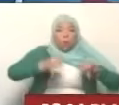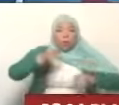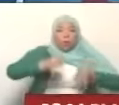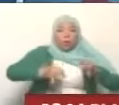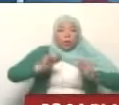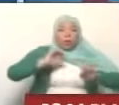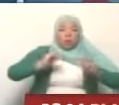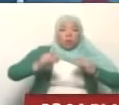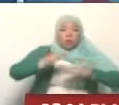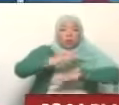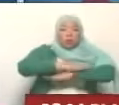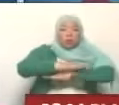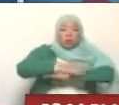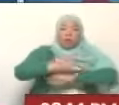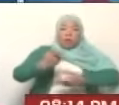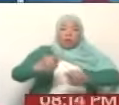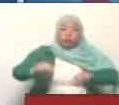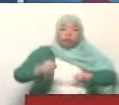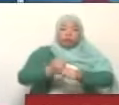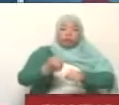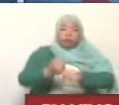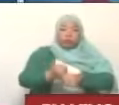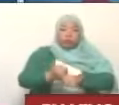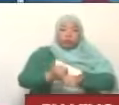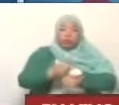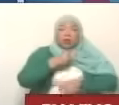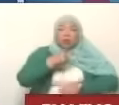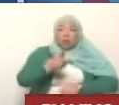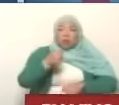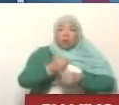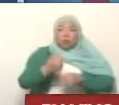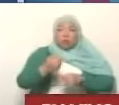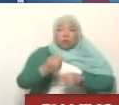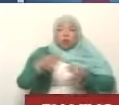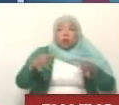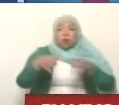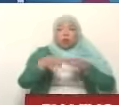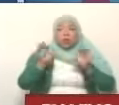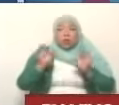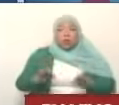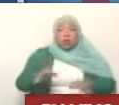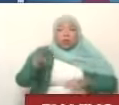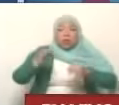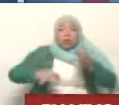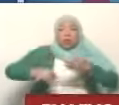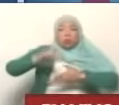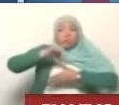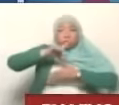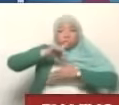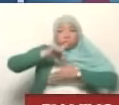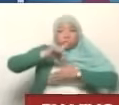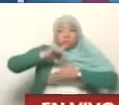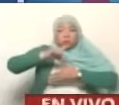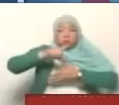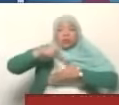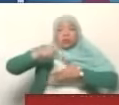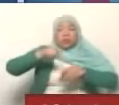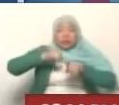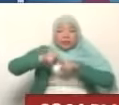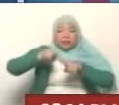y criminal, las sanciones contra Venezuela, que esa famosa Comisión Interamericana, tan